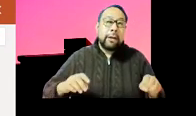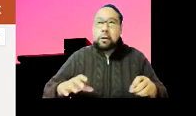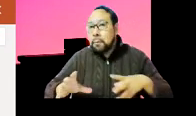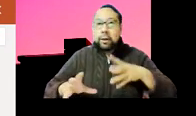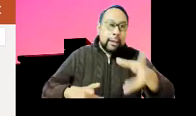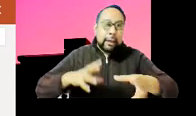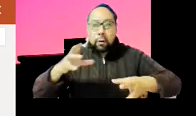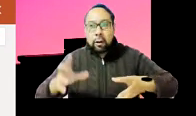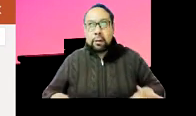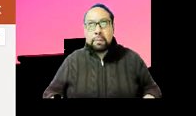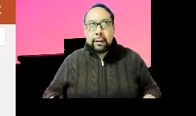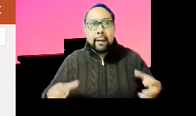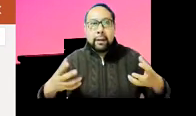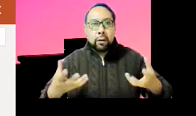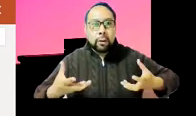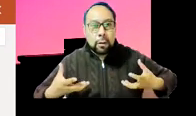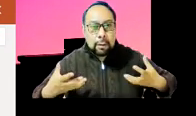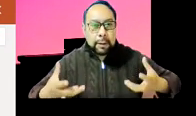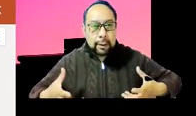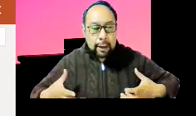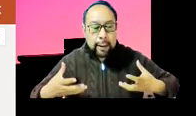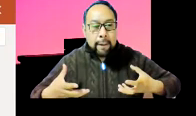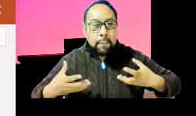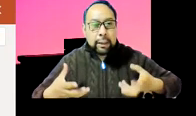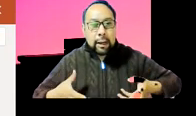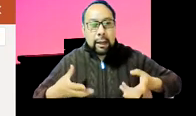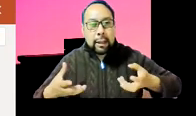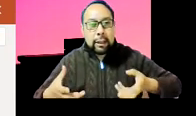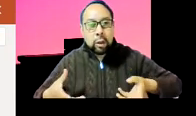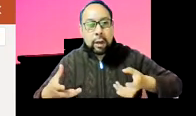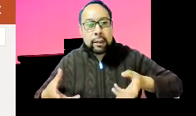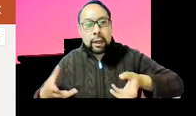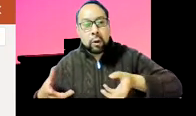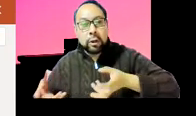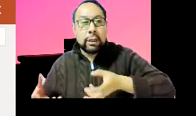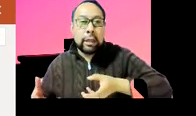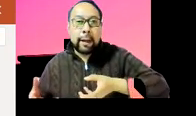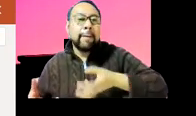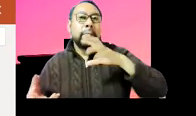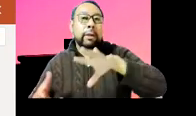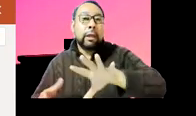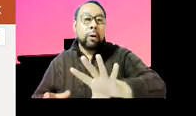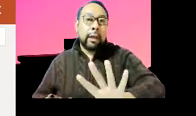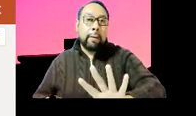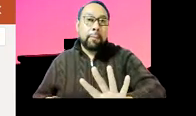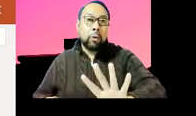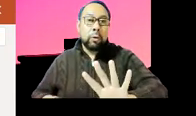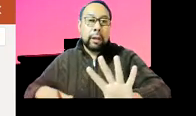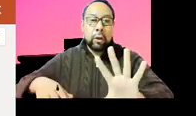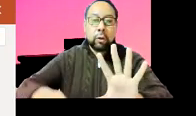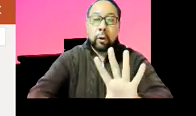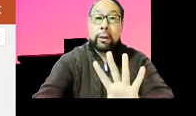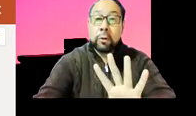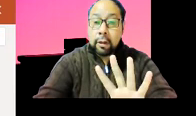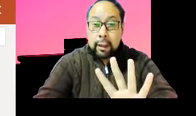no es que no necesito, no, pero es que sí, que toca el otro. Espérate. Y entonces nos empiezan a meter en esta disonancia cognitiva y lo que